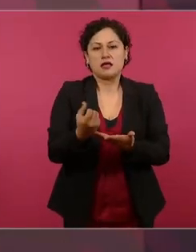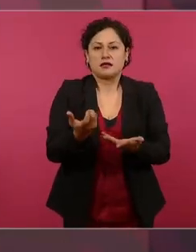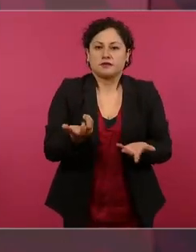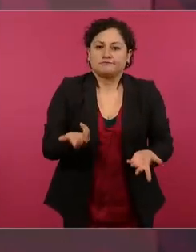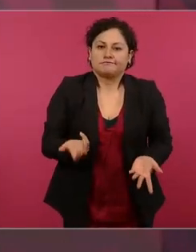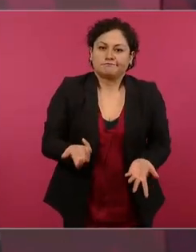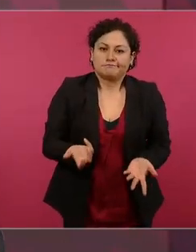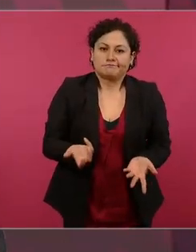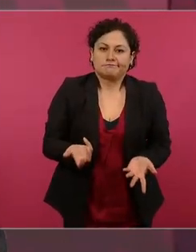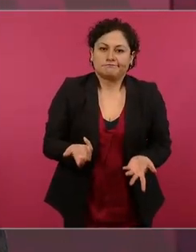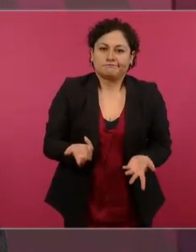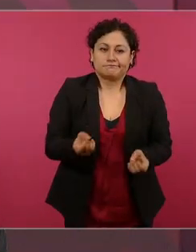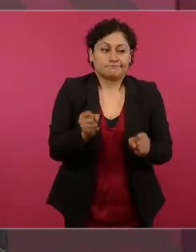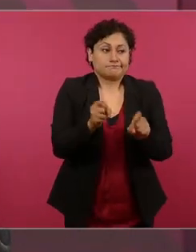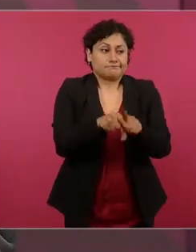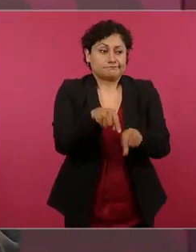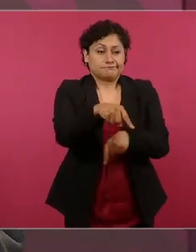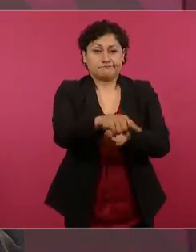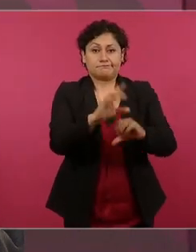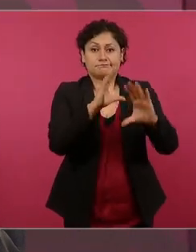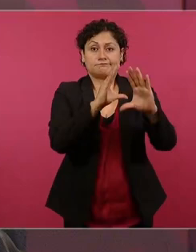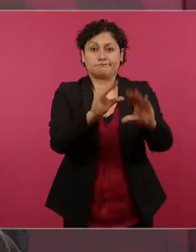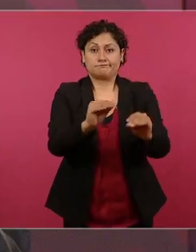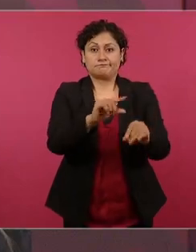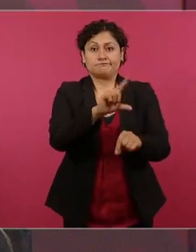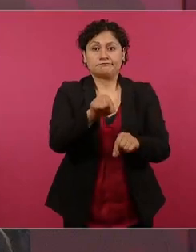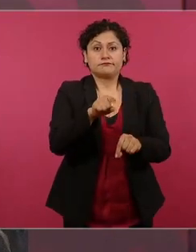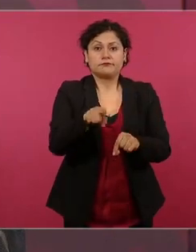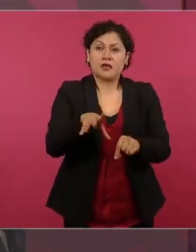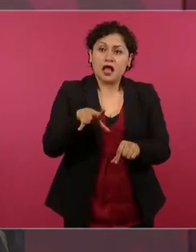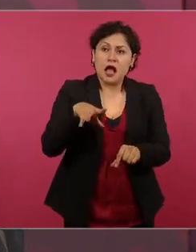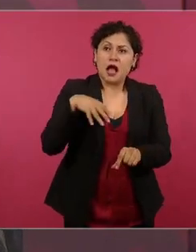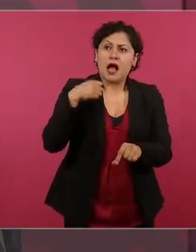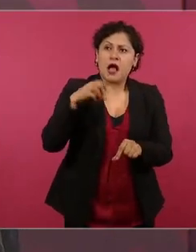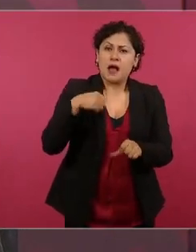pues si llegan a jueces, ya sabemos